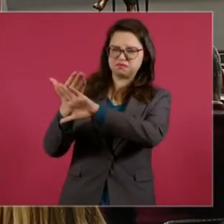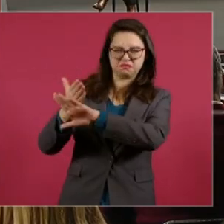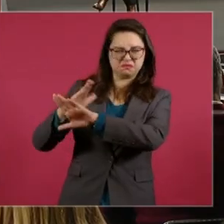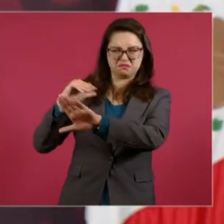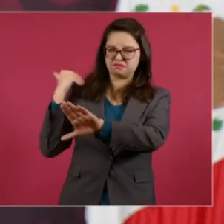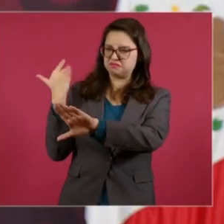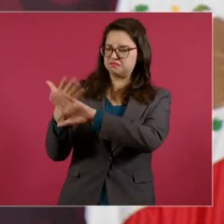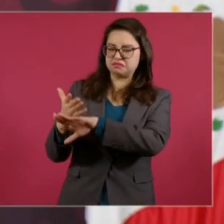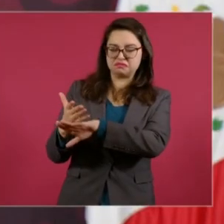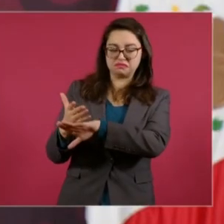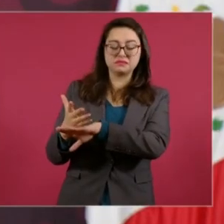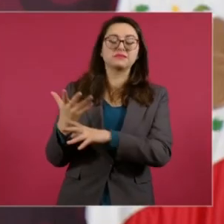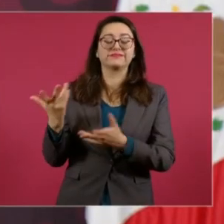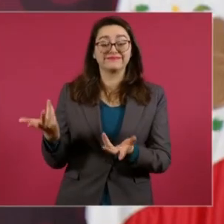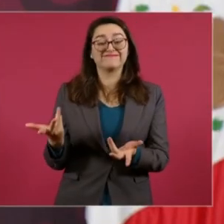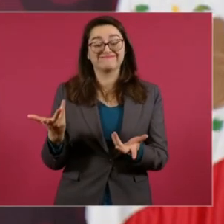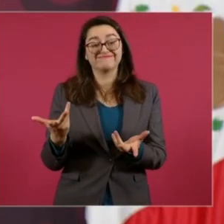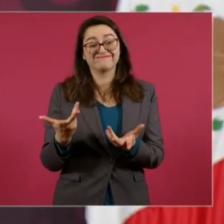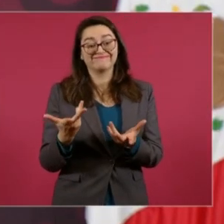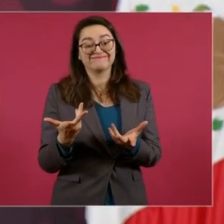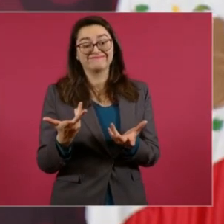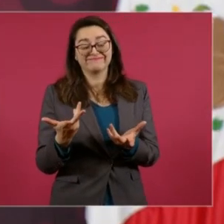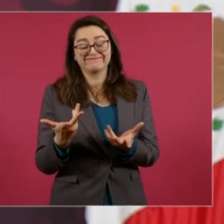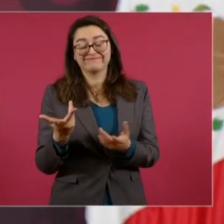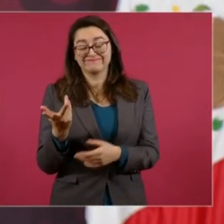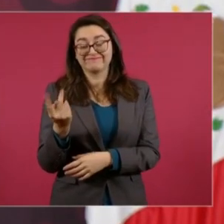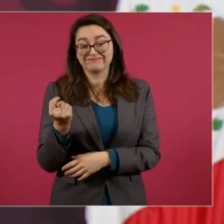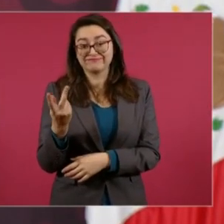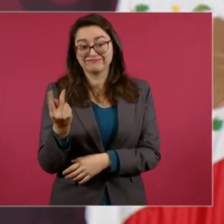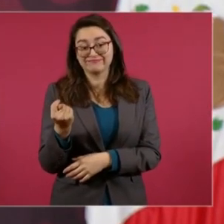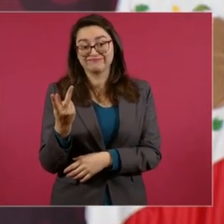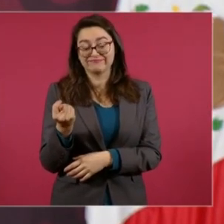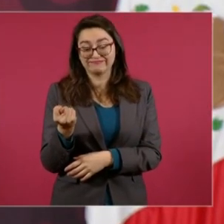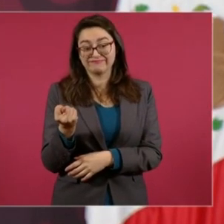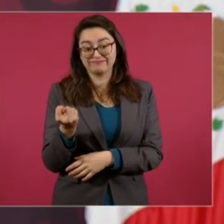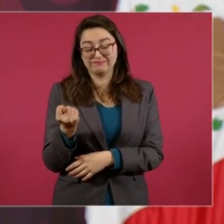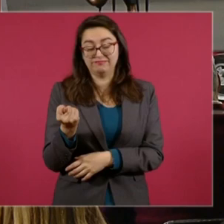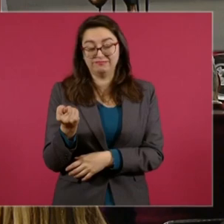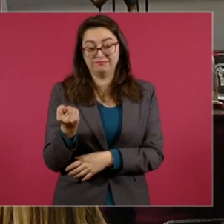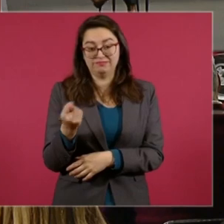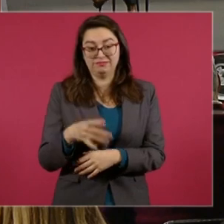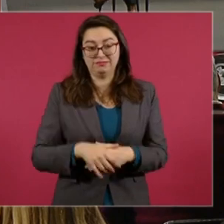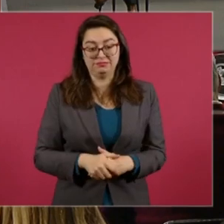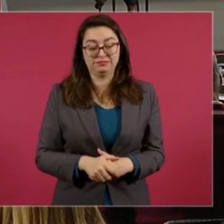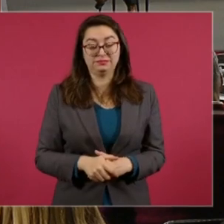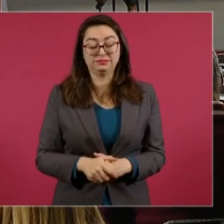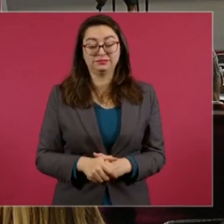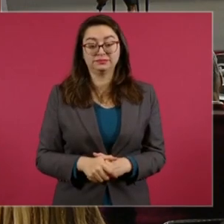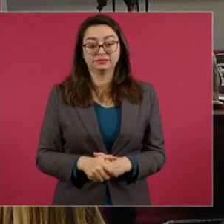se está llevando a cabo. Las televisoras. El otro día